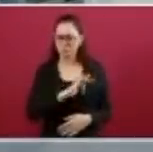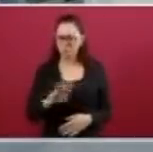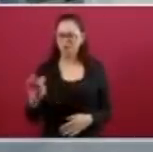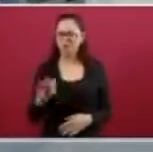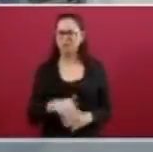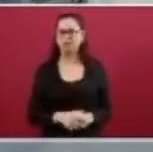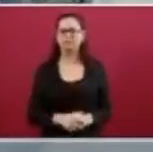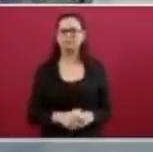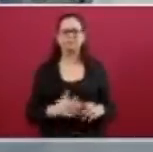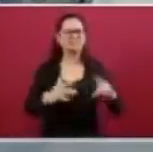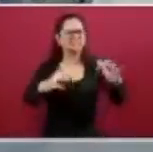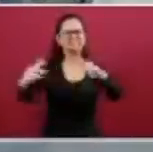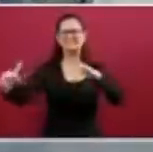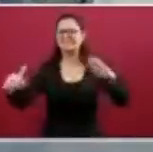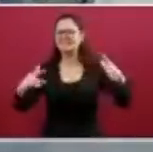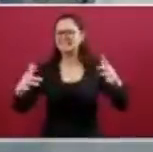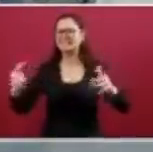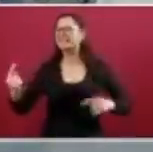¿Mande?